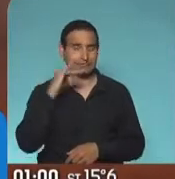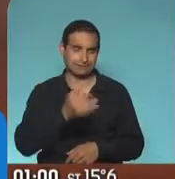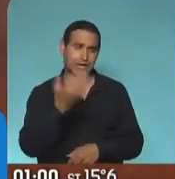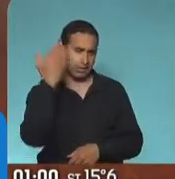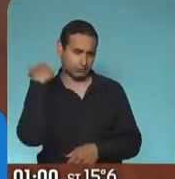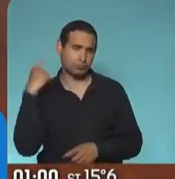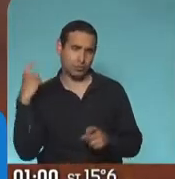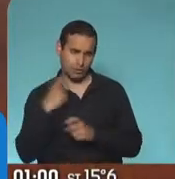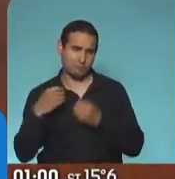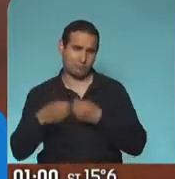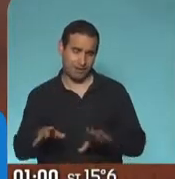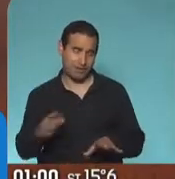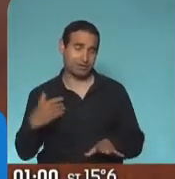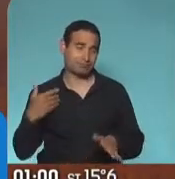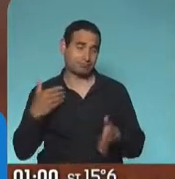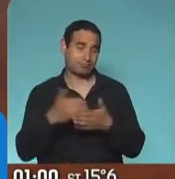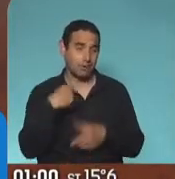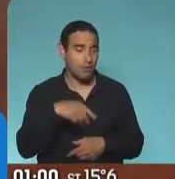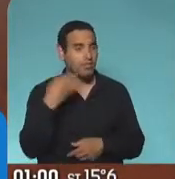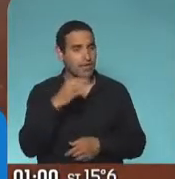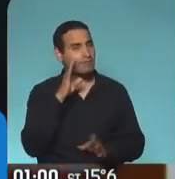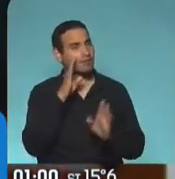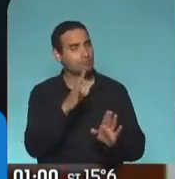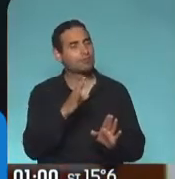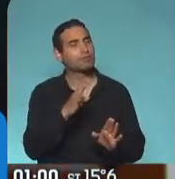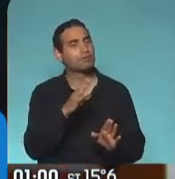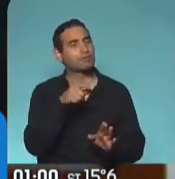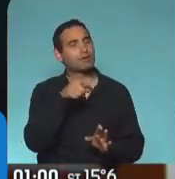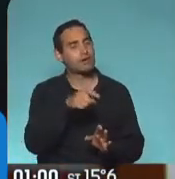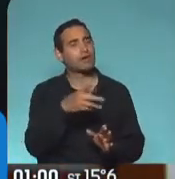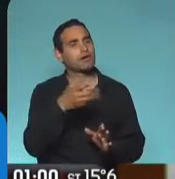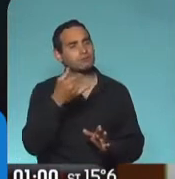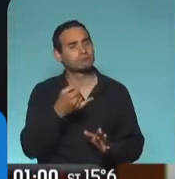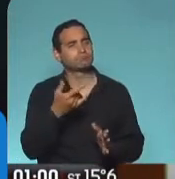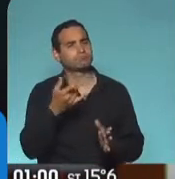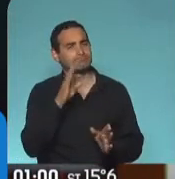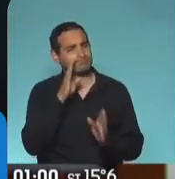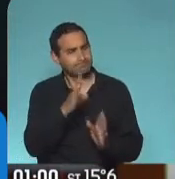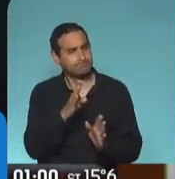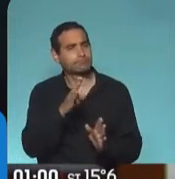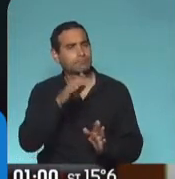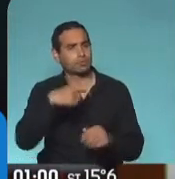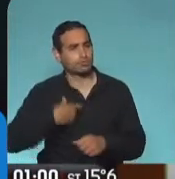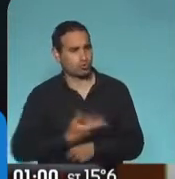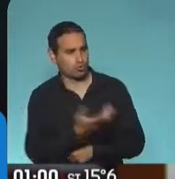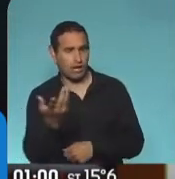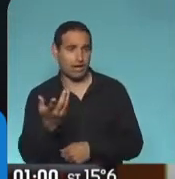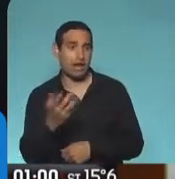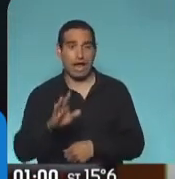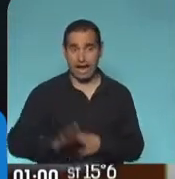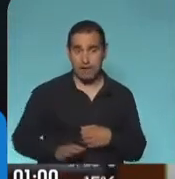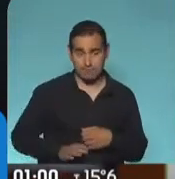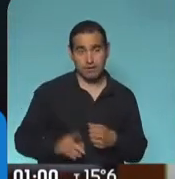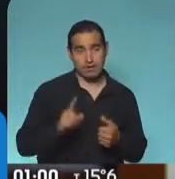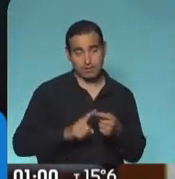ahí es donde nosotros creemos que hay que posar la mirada sobre un contrato nuevo contrato social en términos sociales del hambre más urgente pero